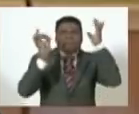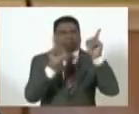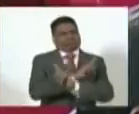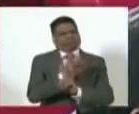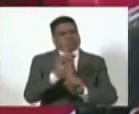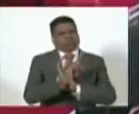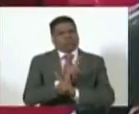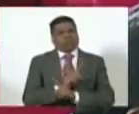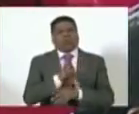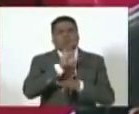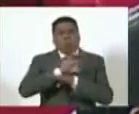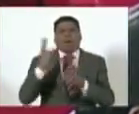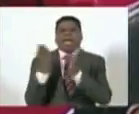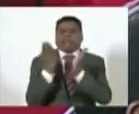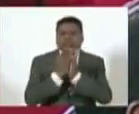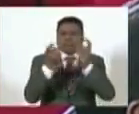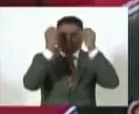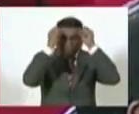Ocupamos todo el territorio,